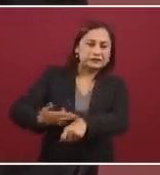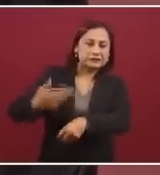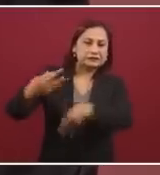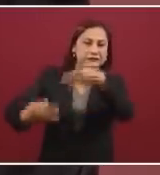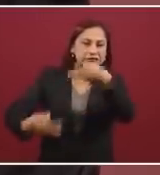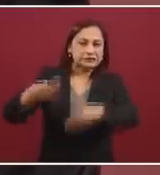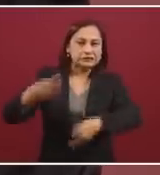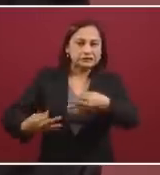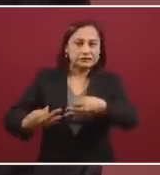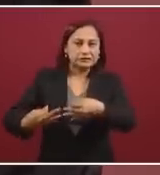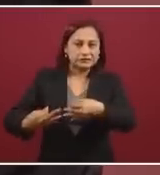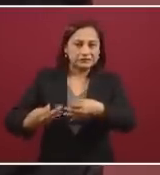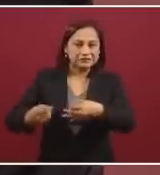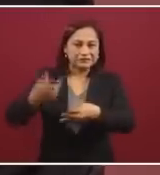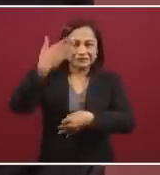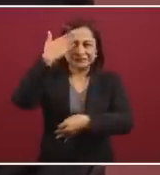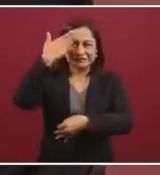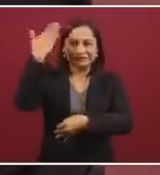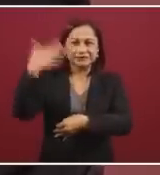el debido proceso